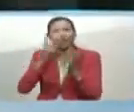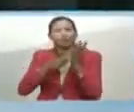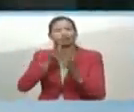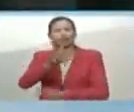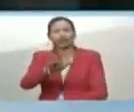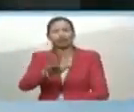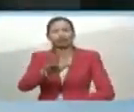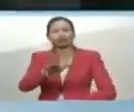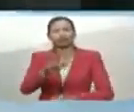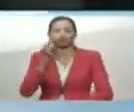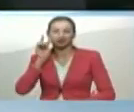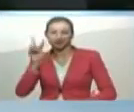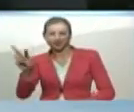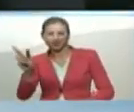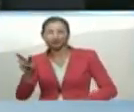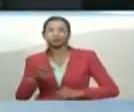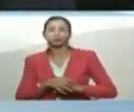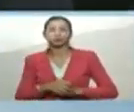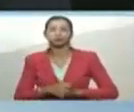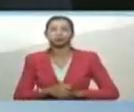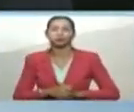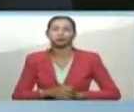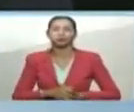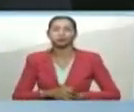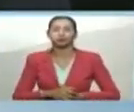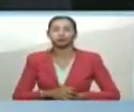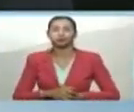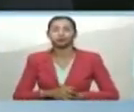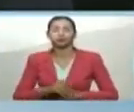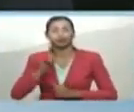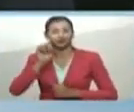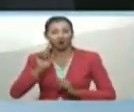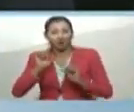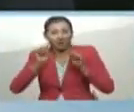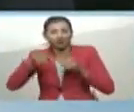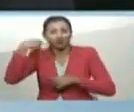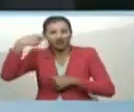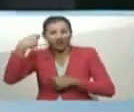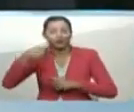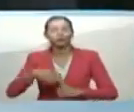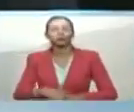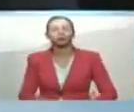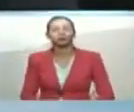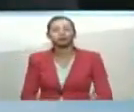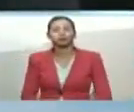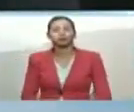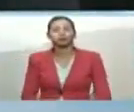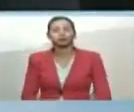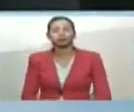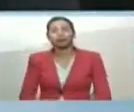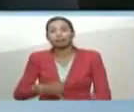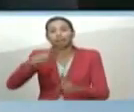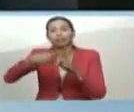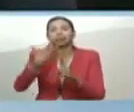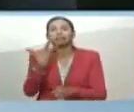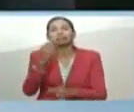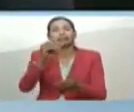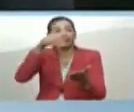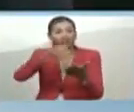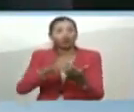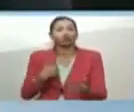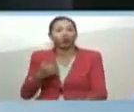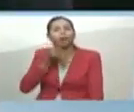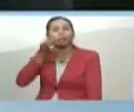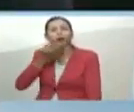que apareció en el video de inicio. más de 30.000 propuestas. Era mucho decir,